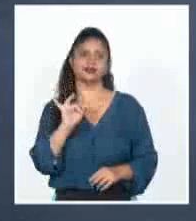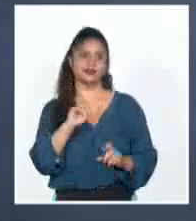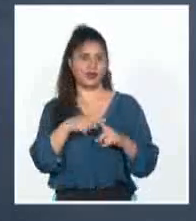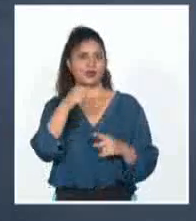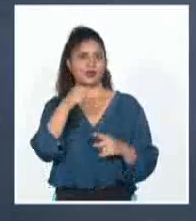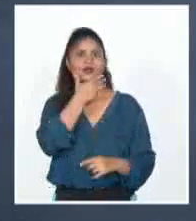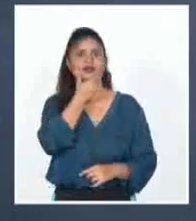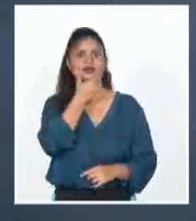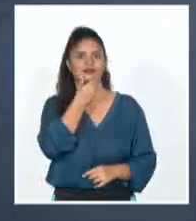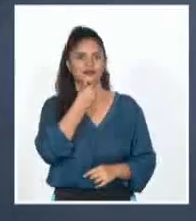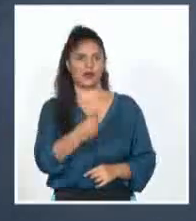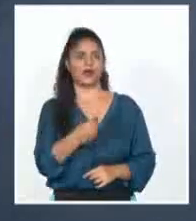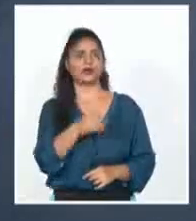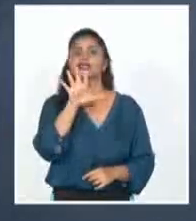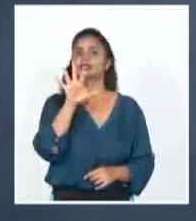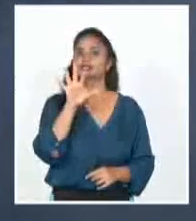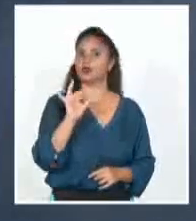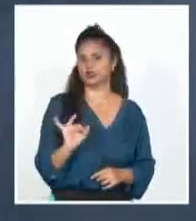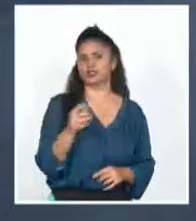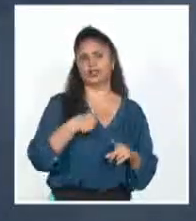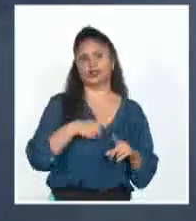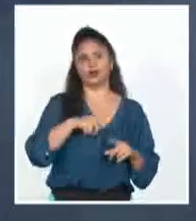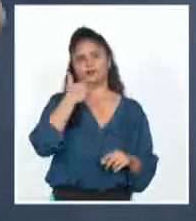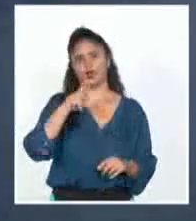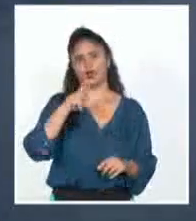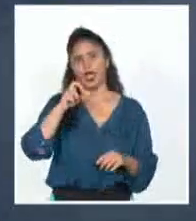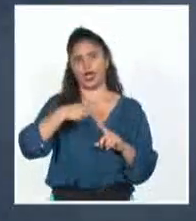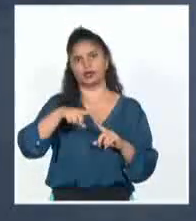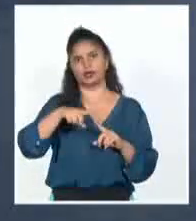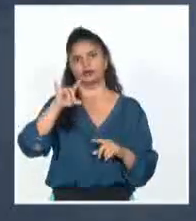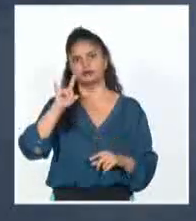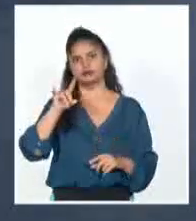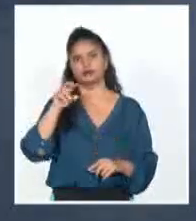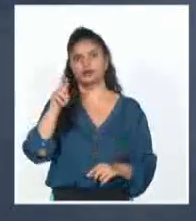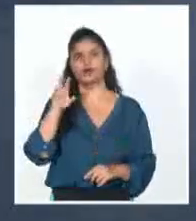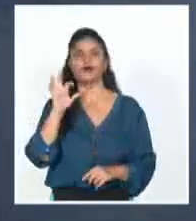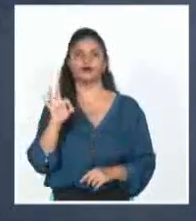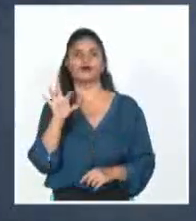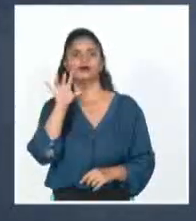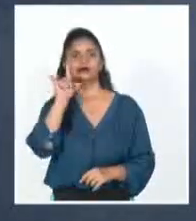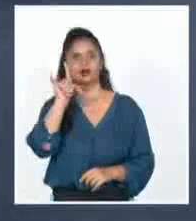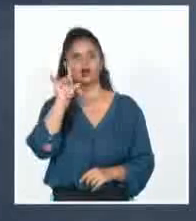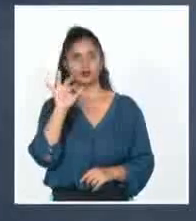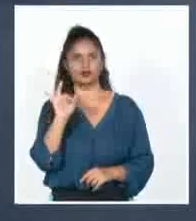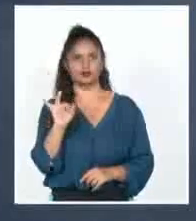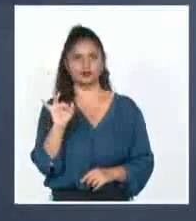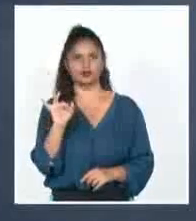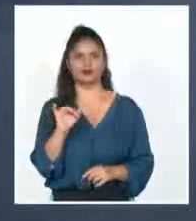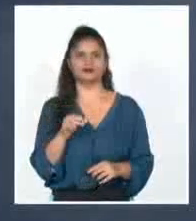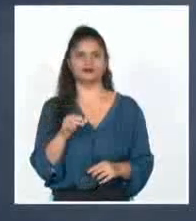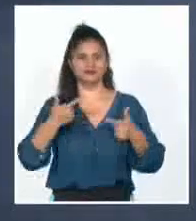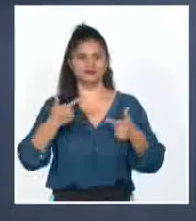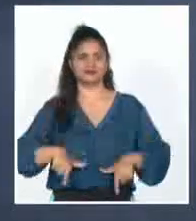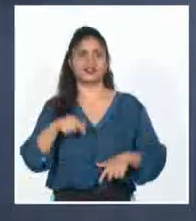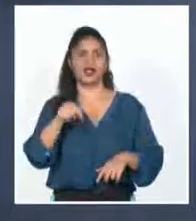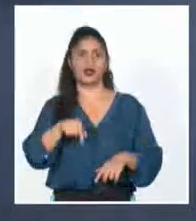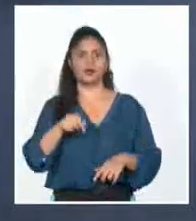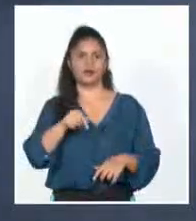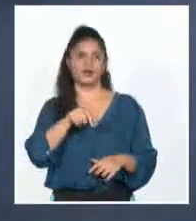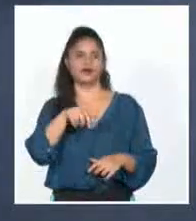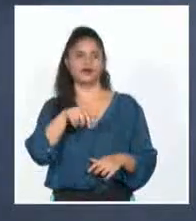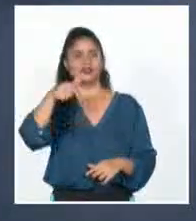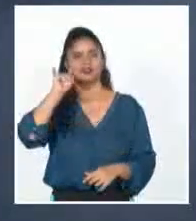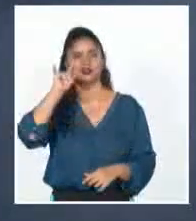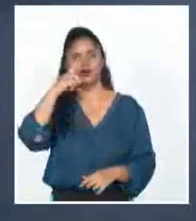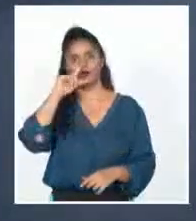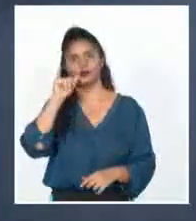Osmani Diversén en 57 y Arturo Siloc en 97 vienen con serias pretensiones. Ambos son campeones panamericanos junior de Calivalle,